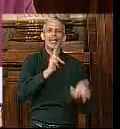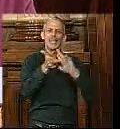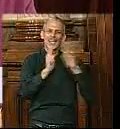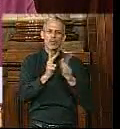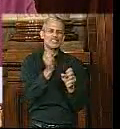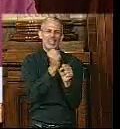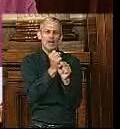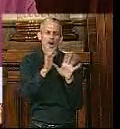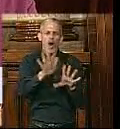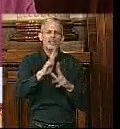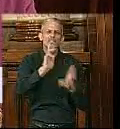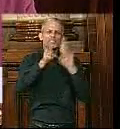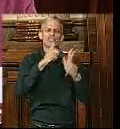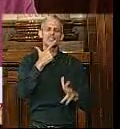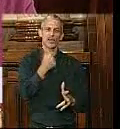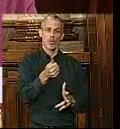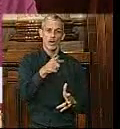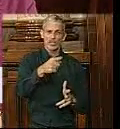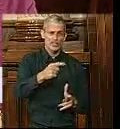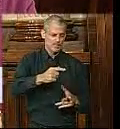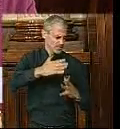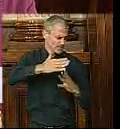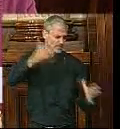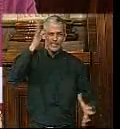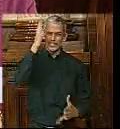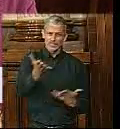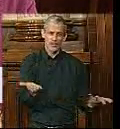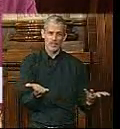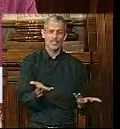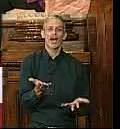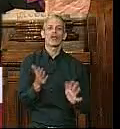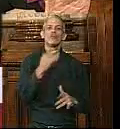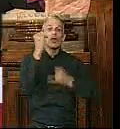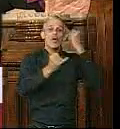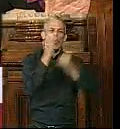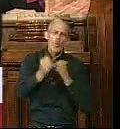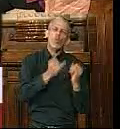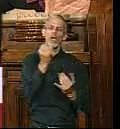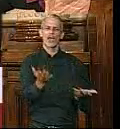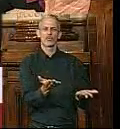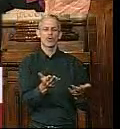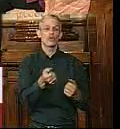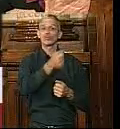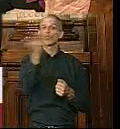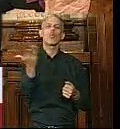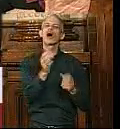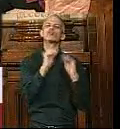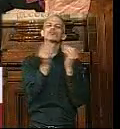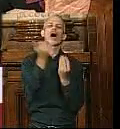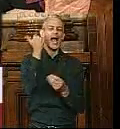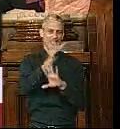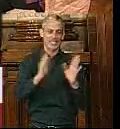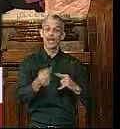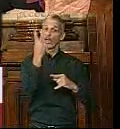este trabajo en lengua de señas es enorme, es enorme. ¿Cuántos cuentos ya hay? Tenemos tenemos